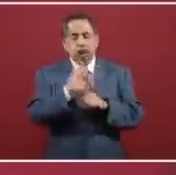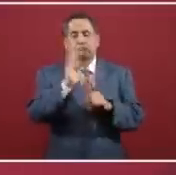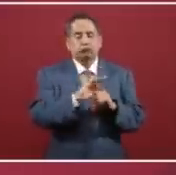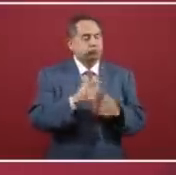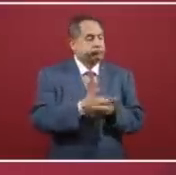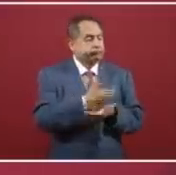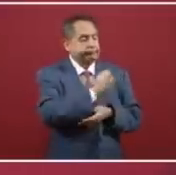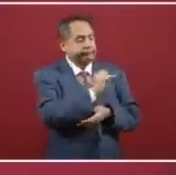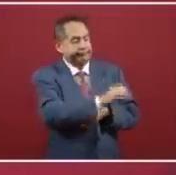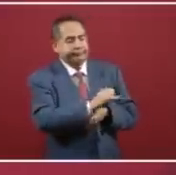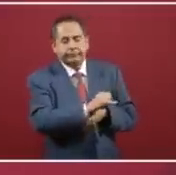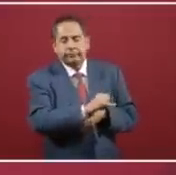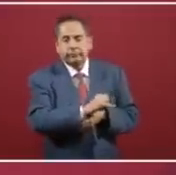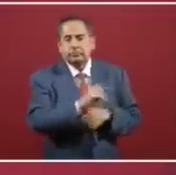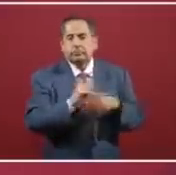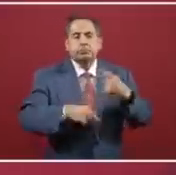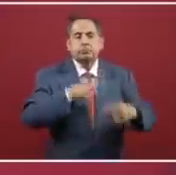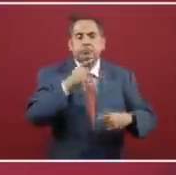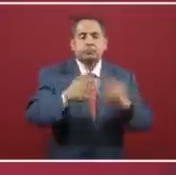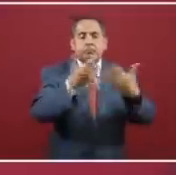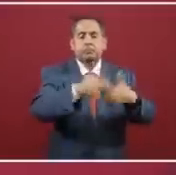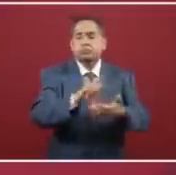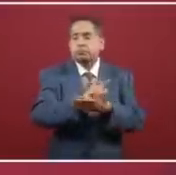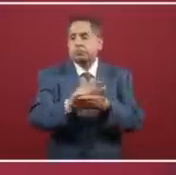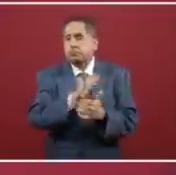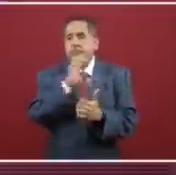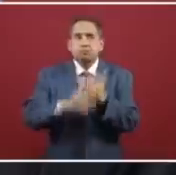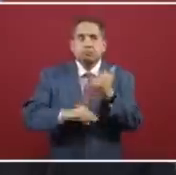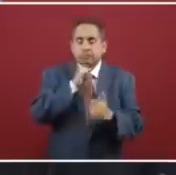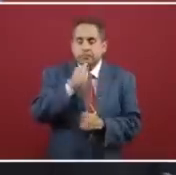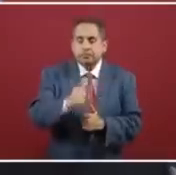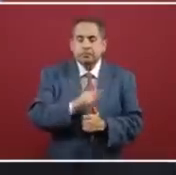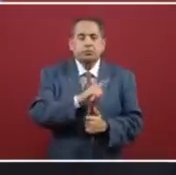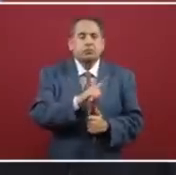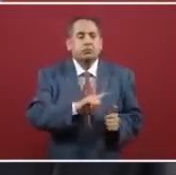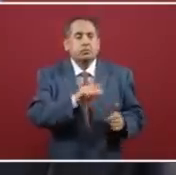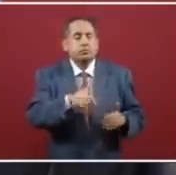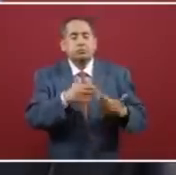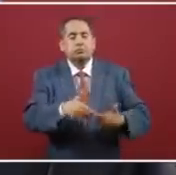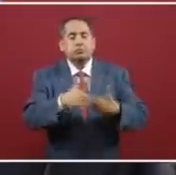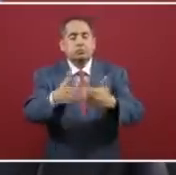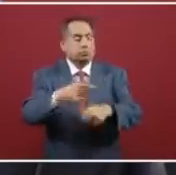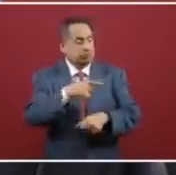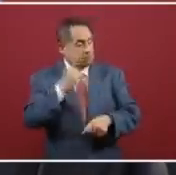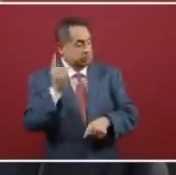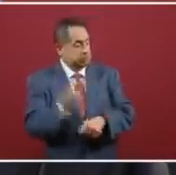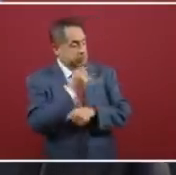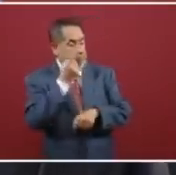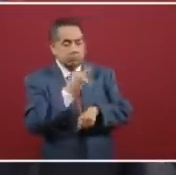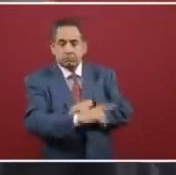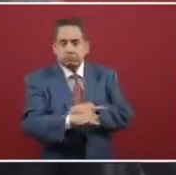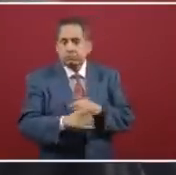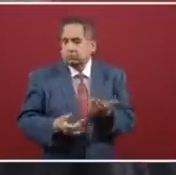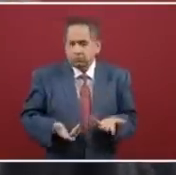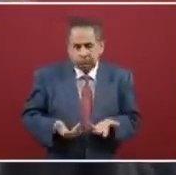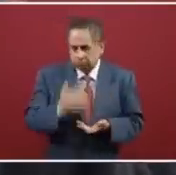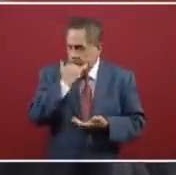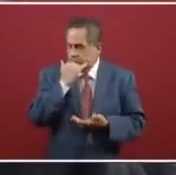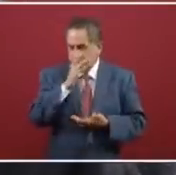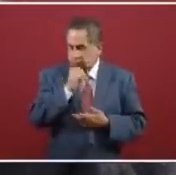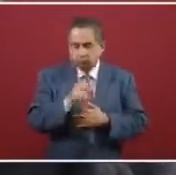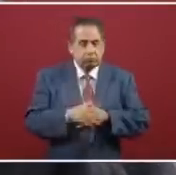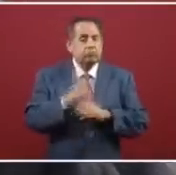concluyan y que además la empresa o que